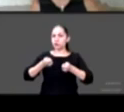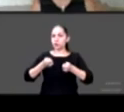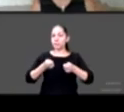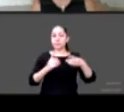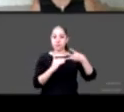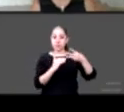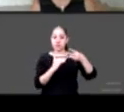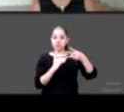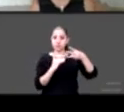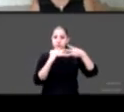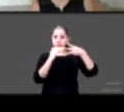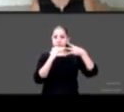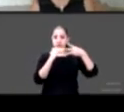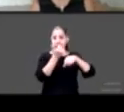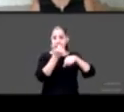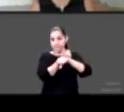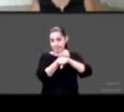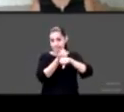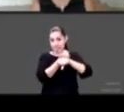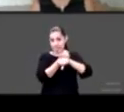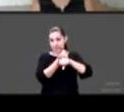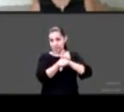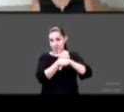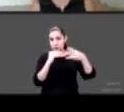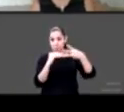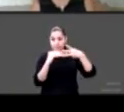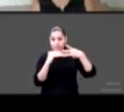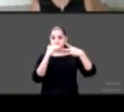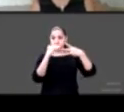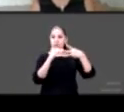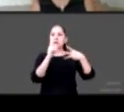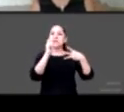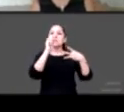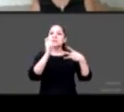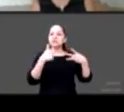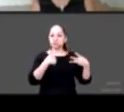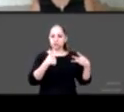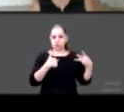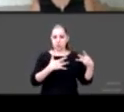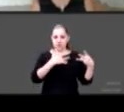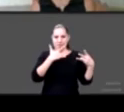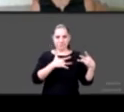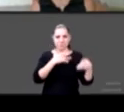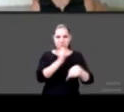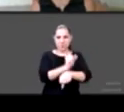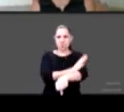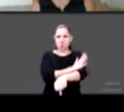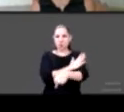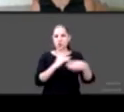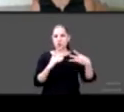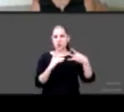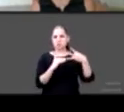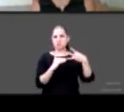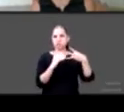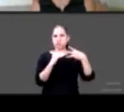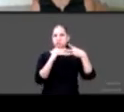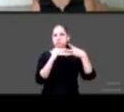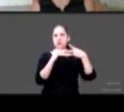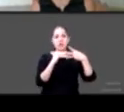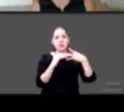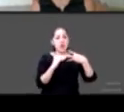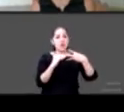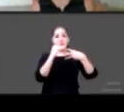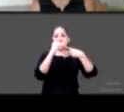estamos realmente, la intensidad de mi emoción ya se está perdiendo un poco y cuando estamos en rojo, pues ya